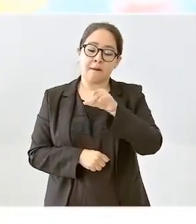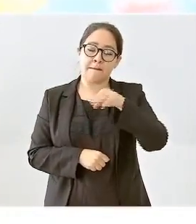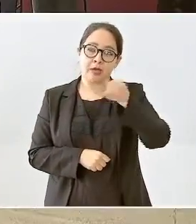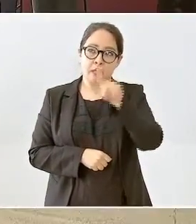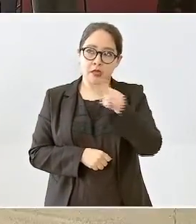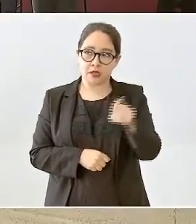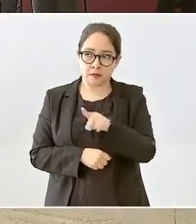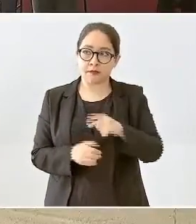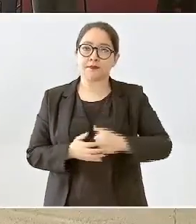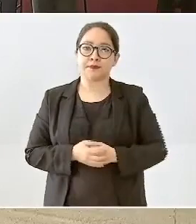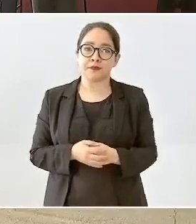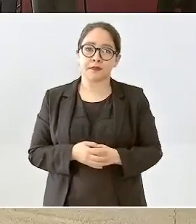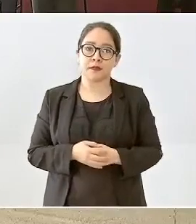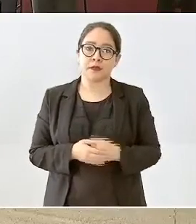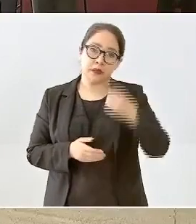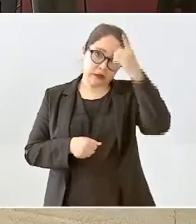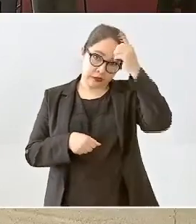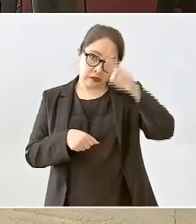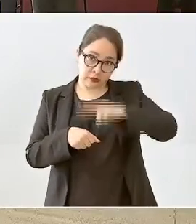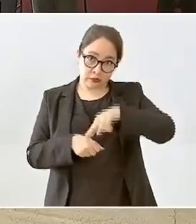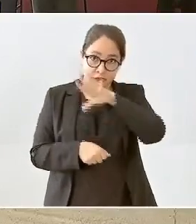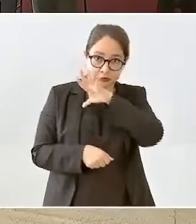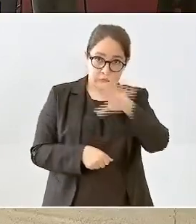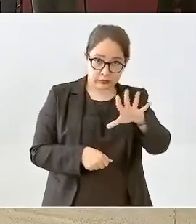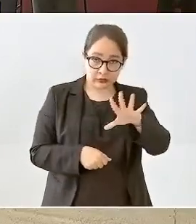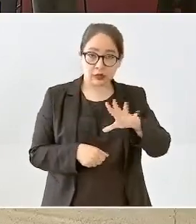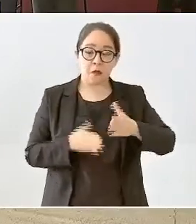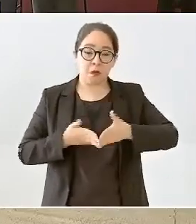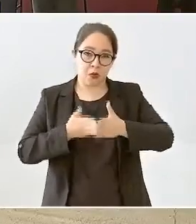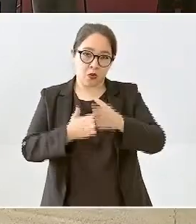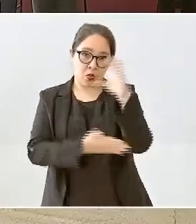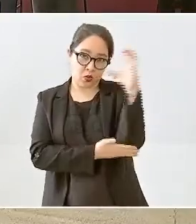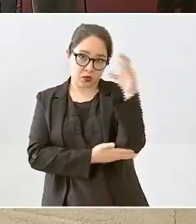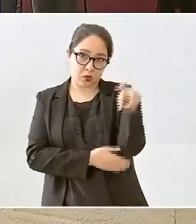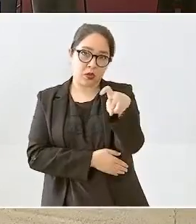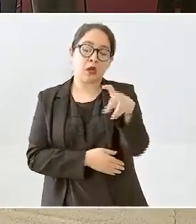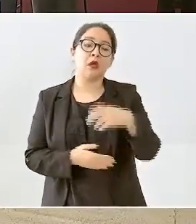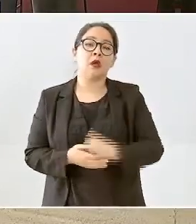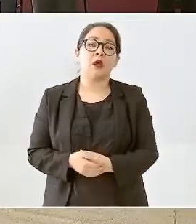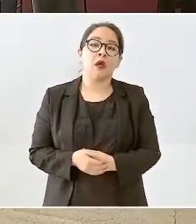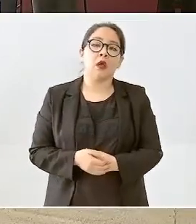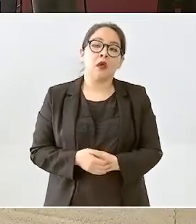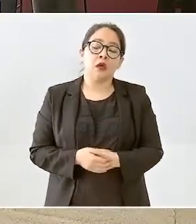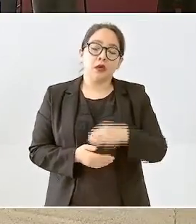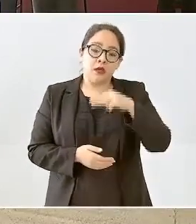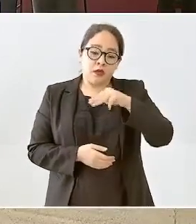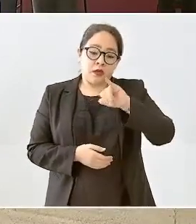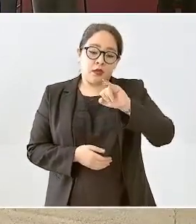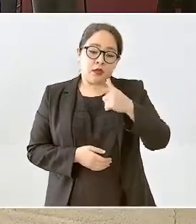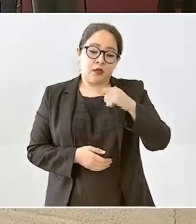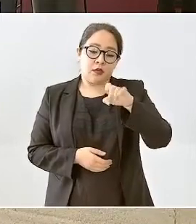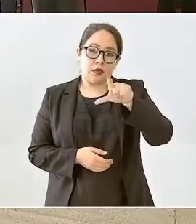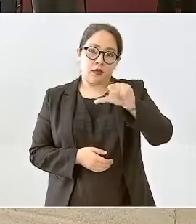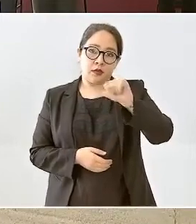el director general de la Administración Portuaria Integral de Coatzacoalcos, Miguel Ángel Sierra Carrasco,